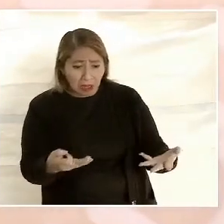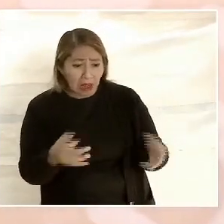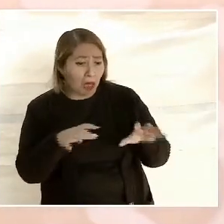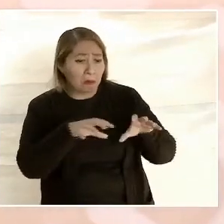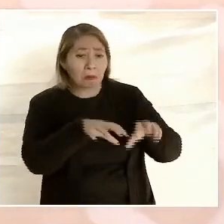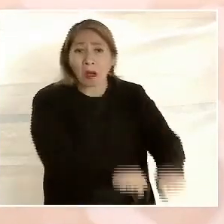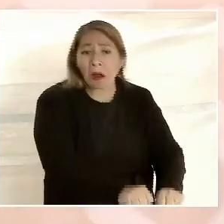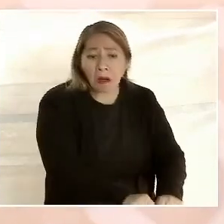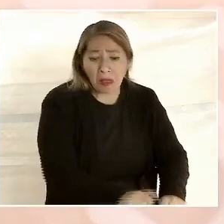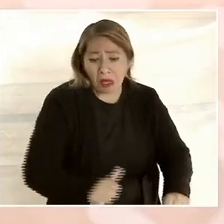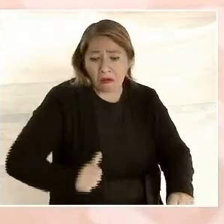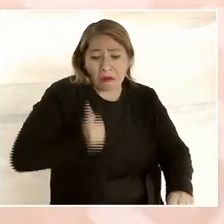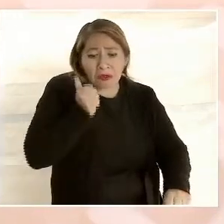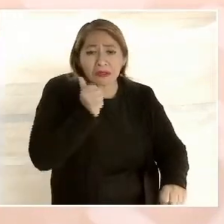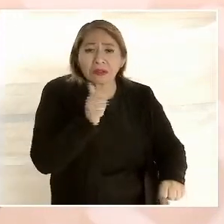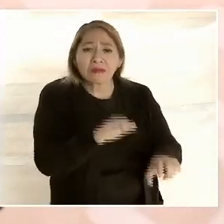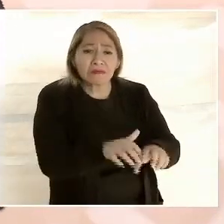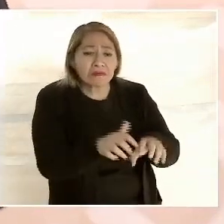y de